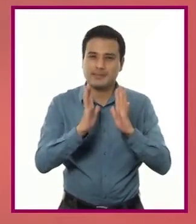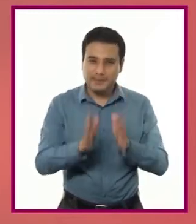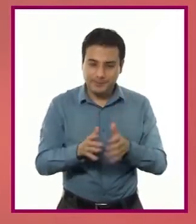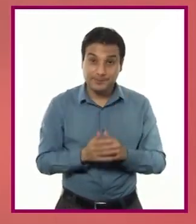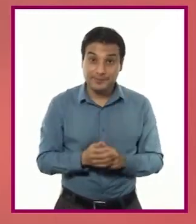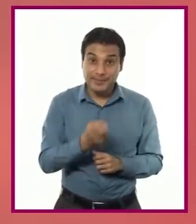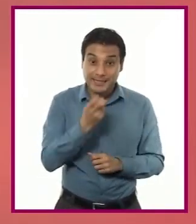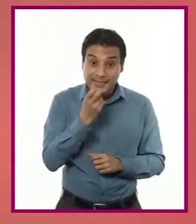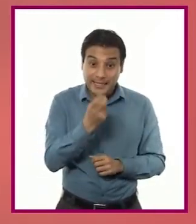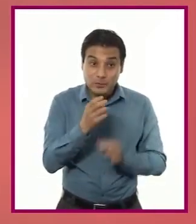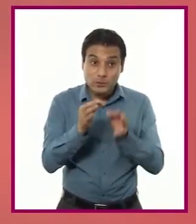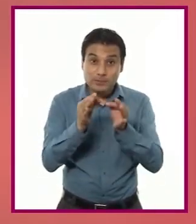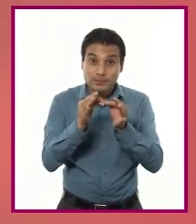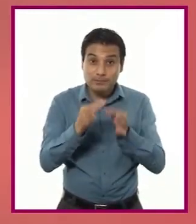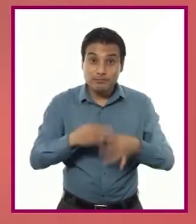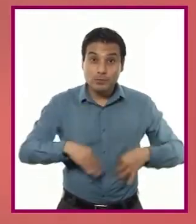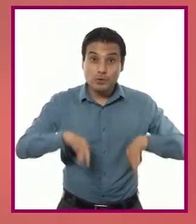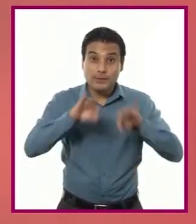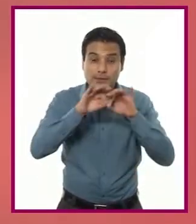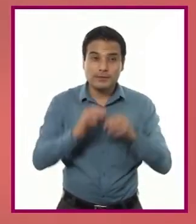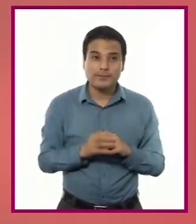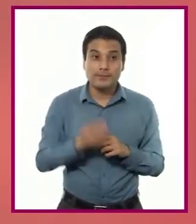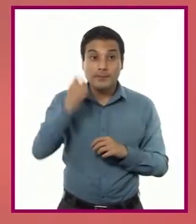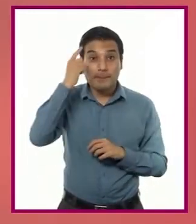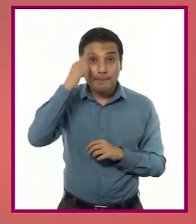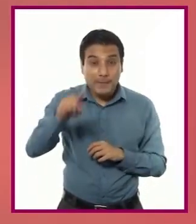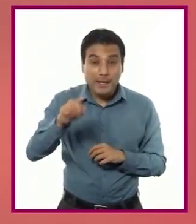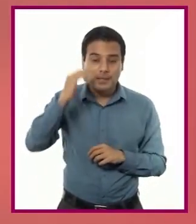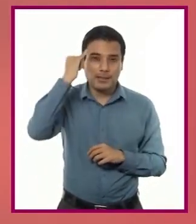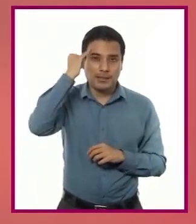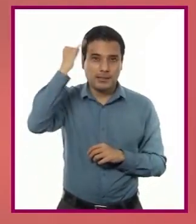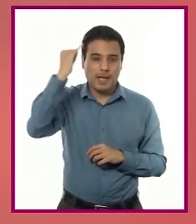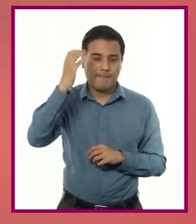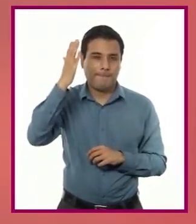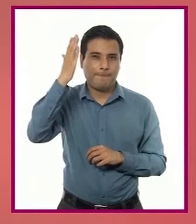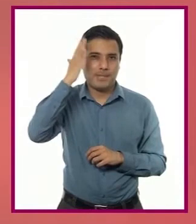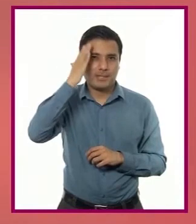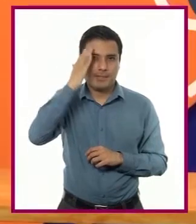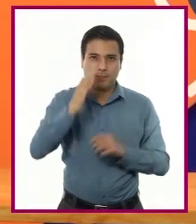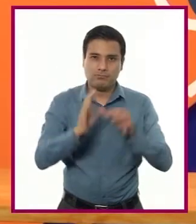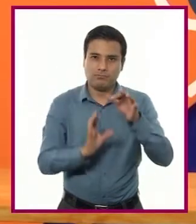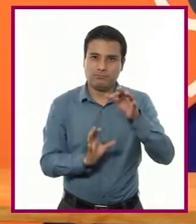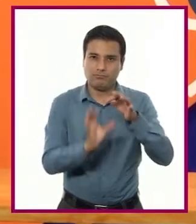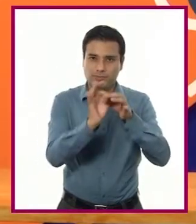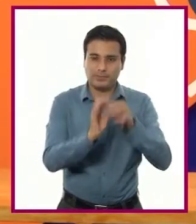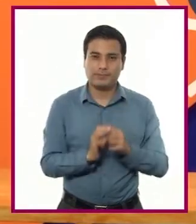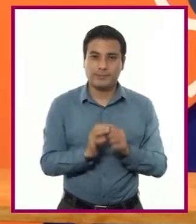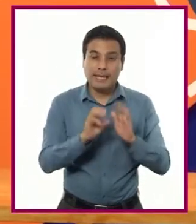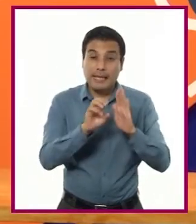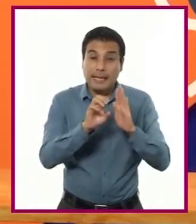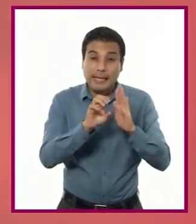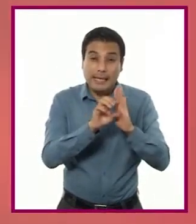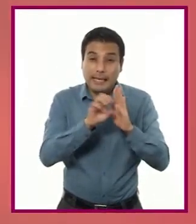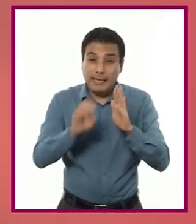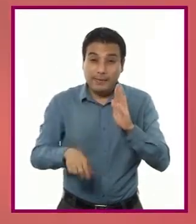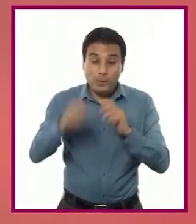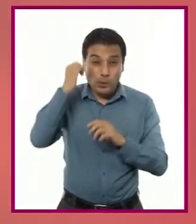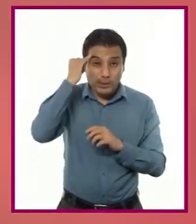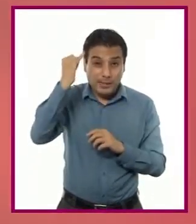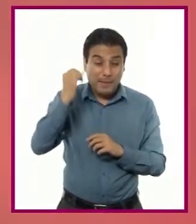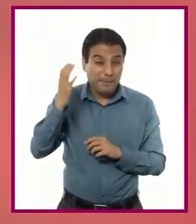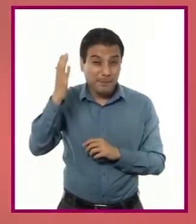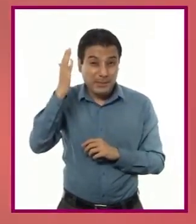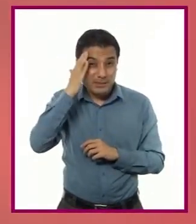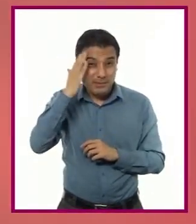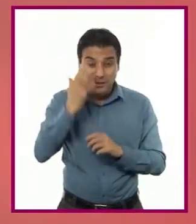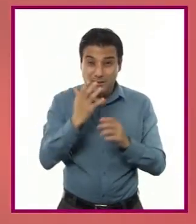solo tienen sentido si la idea principal está bien definida. En caso contrario, no aportará nada